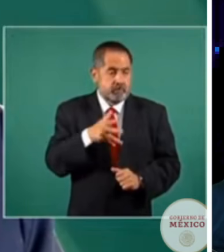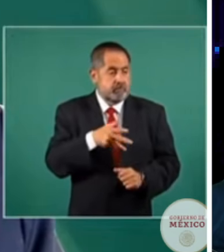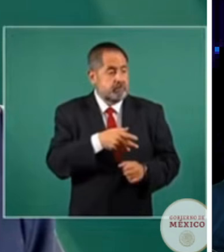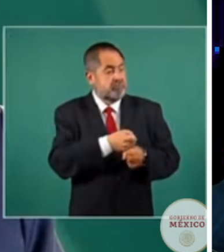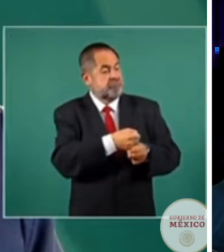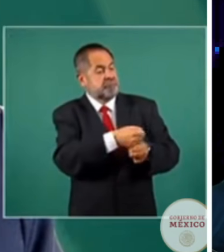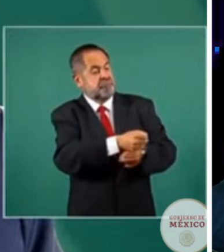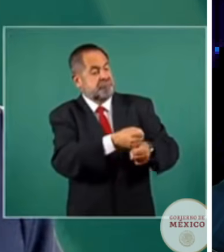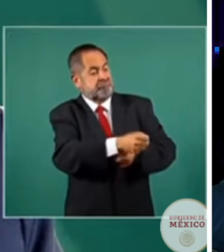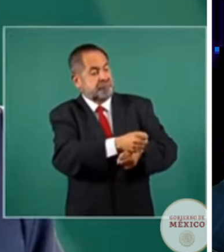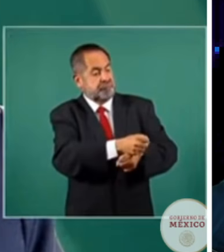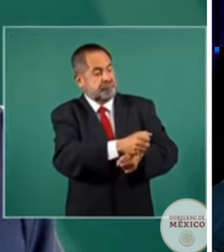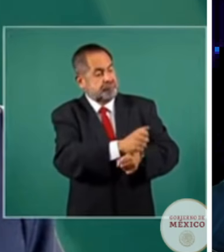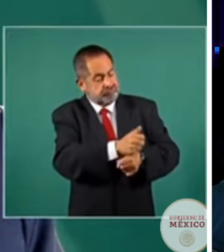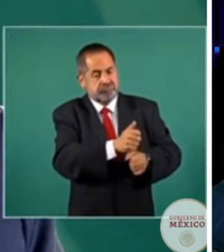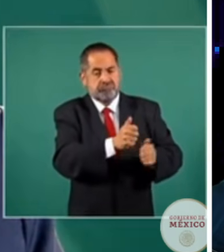en México.